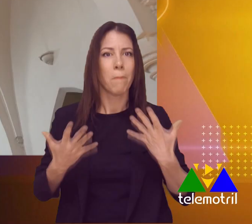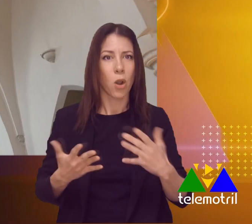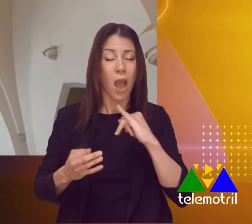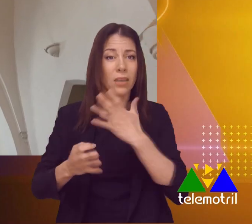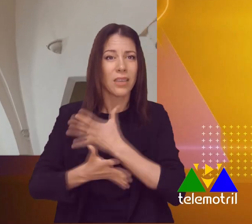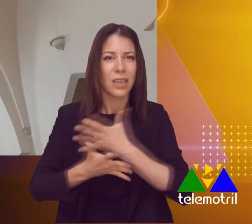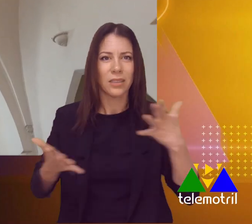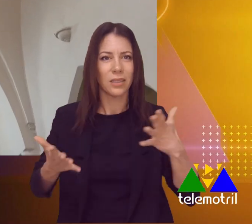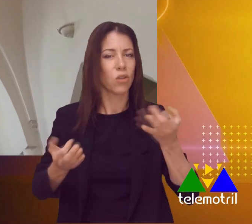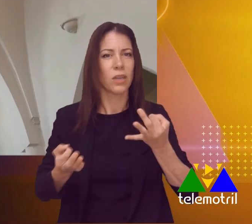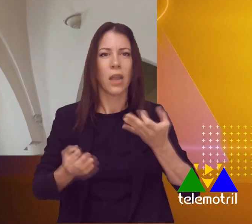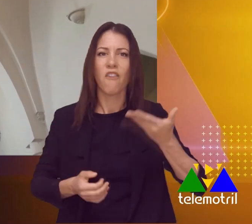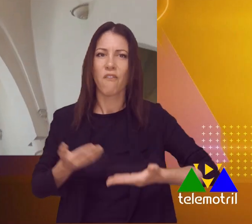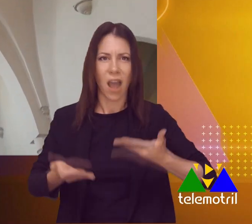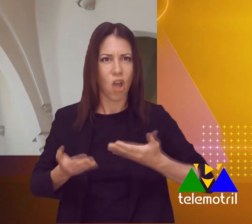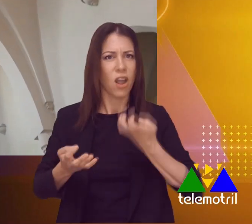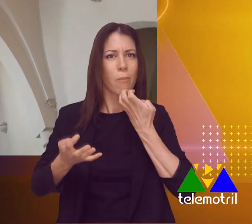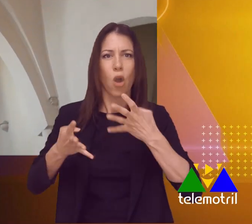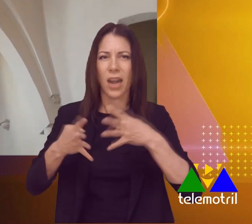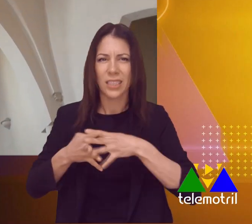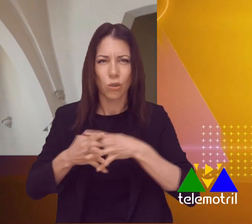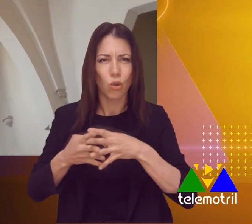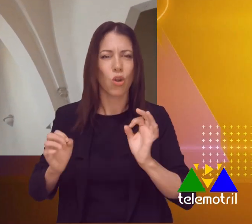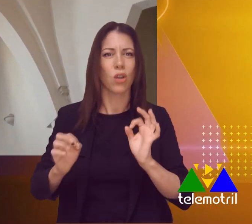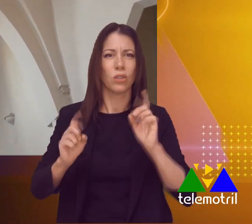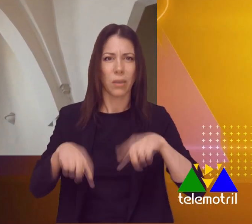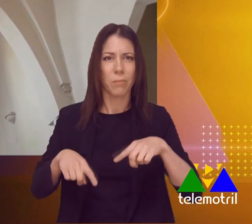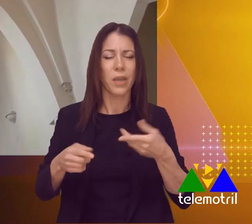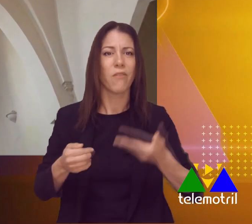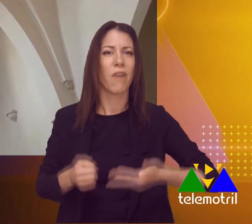gigantesco valor arquitectónico, un gigantesco valor